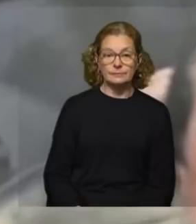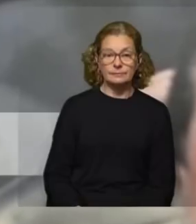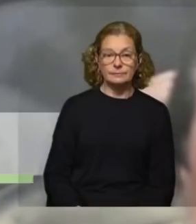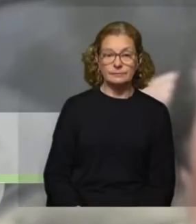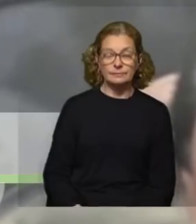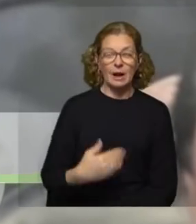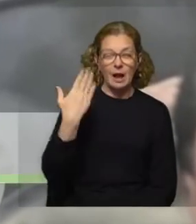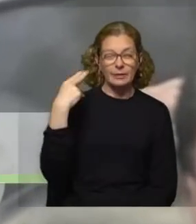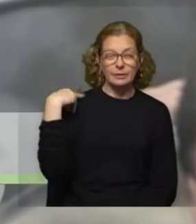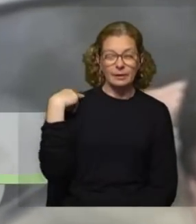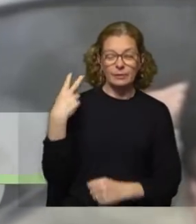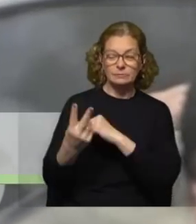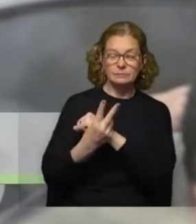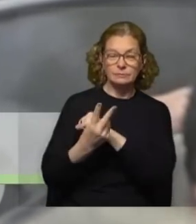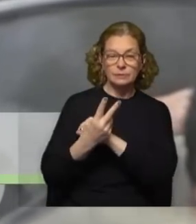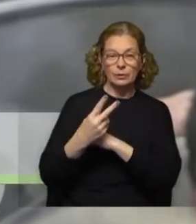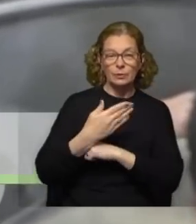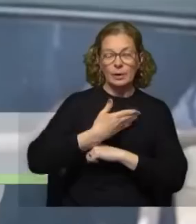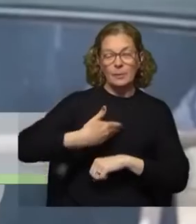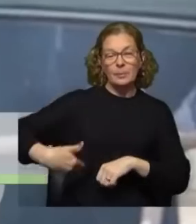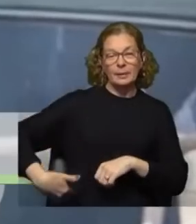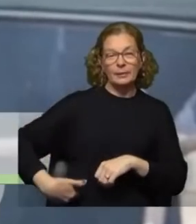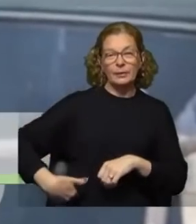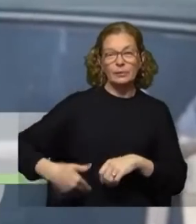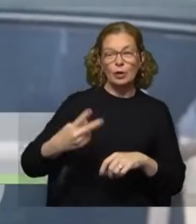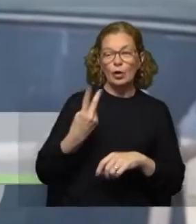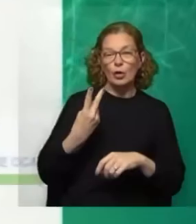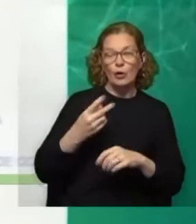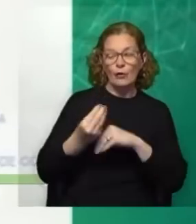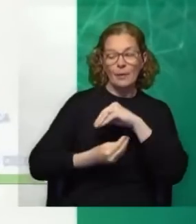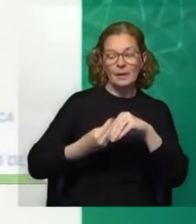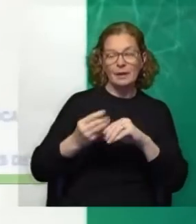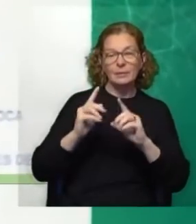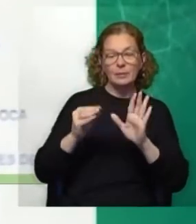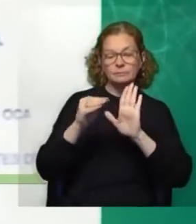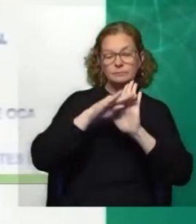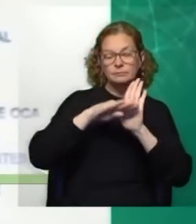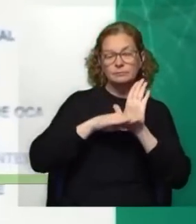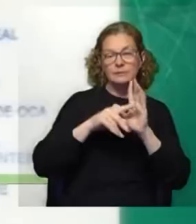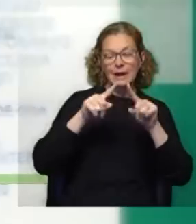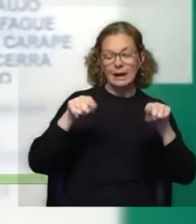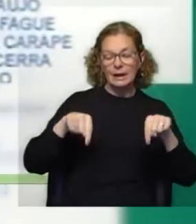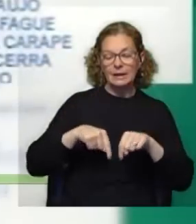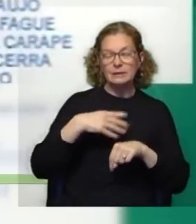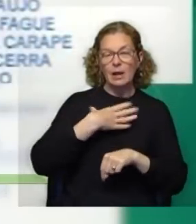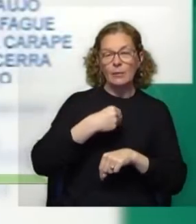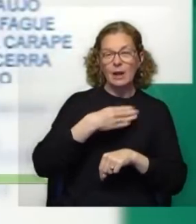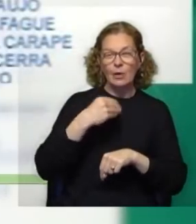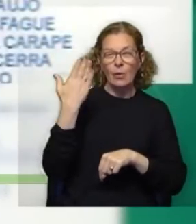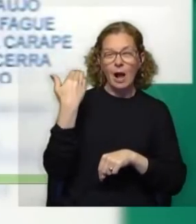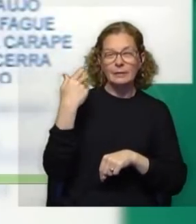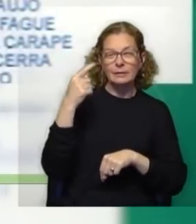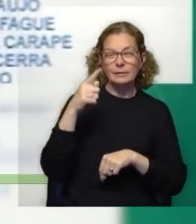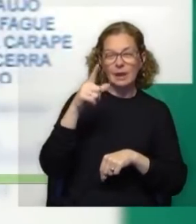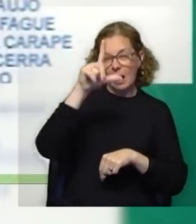el ex jefe de la custodia presidencial Alejandro asteciano y otros dos de sus familiares figuran en una lista del partido Nacional del ex presidente